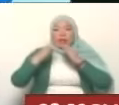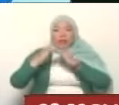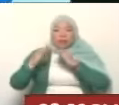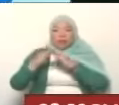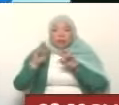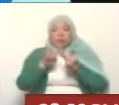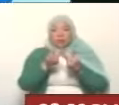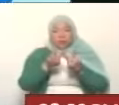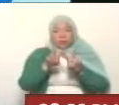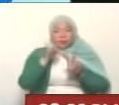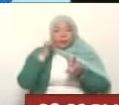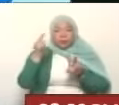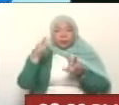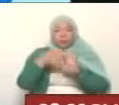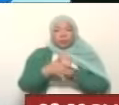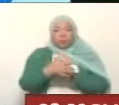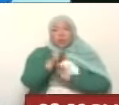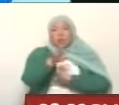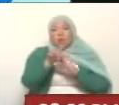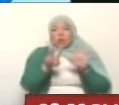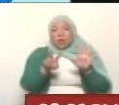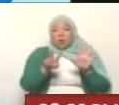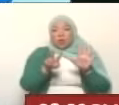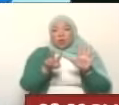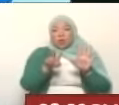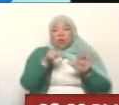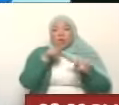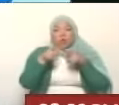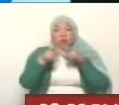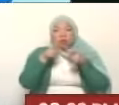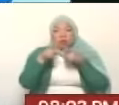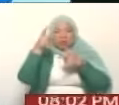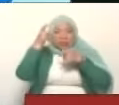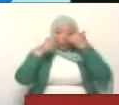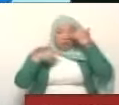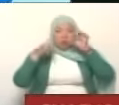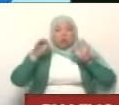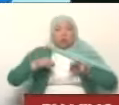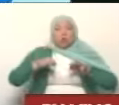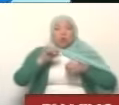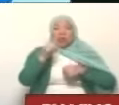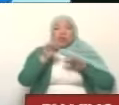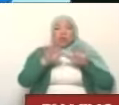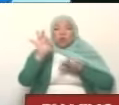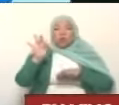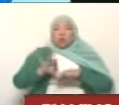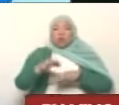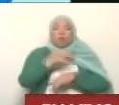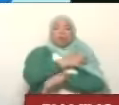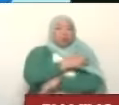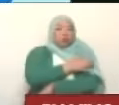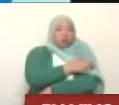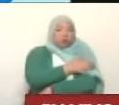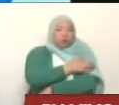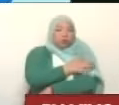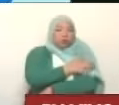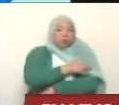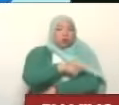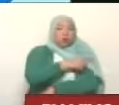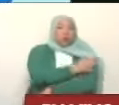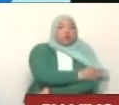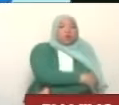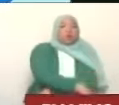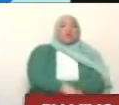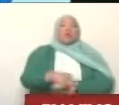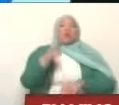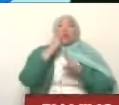encuesta, ¿no? Y dice, 47% de los encuestados se considera chavista, contra un 19% que se considera oposición. No sabe, no